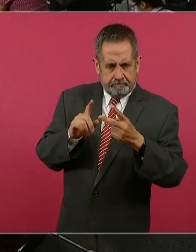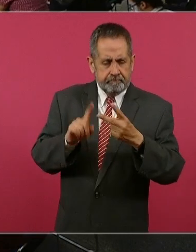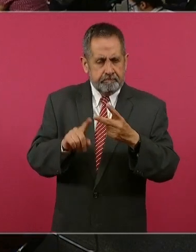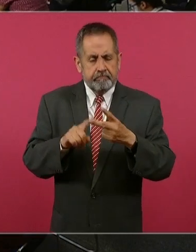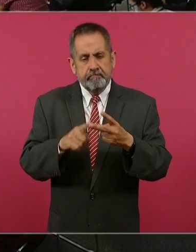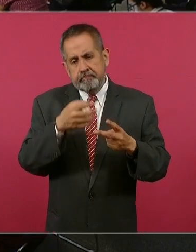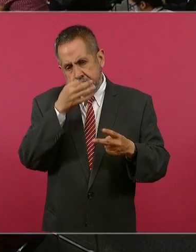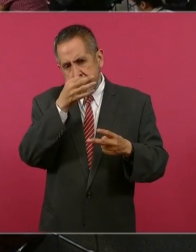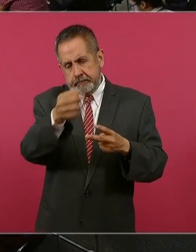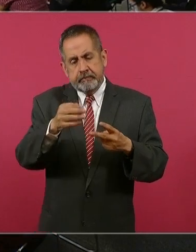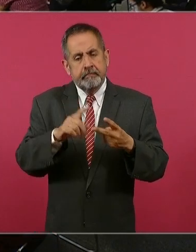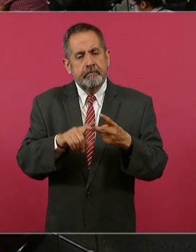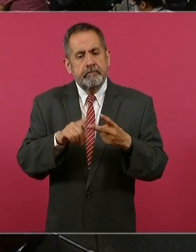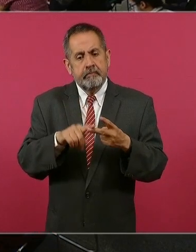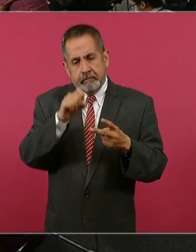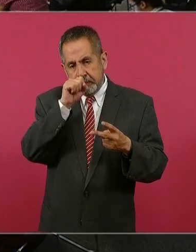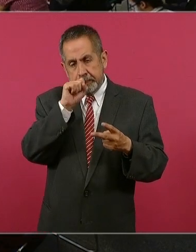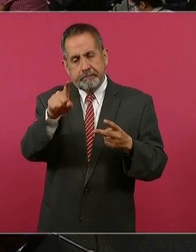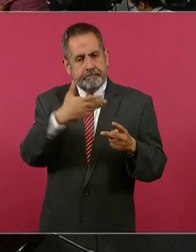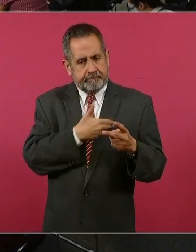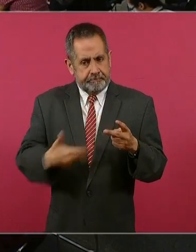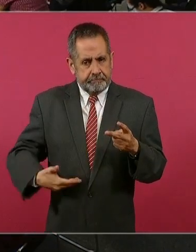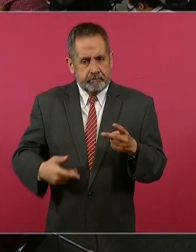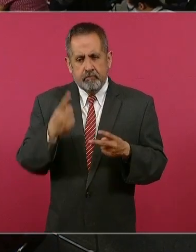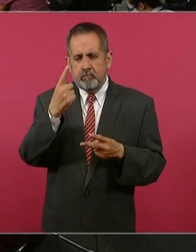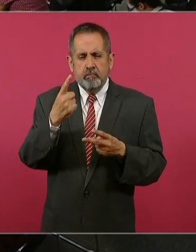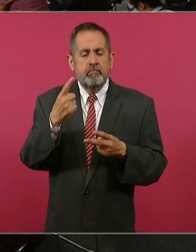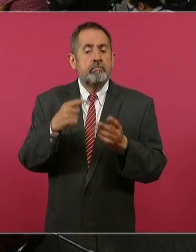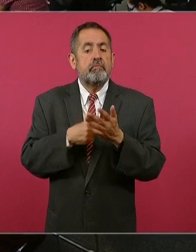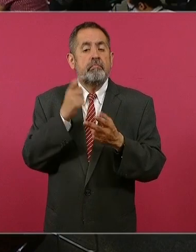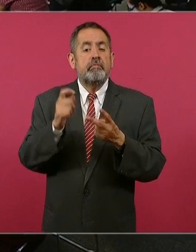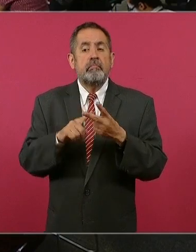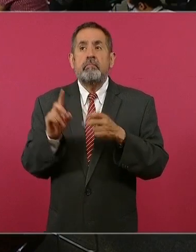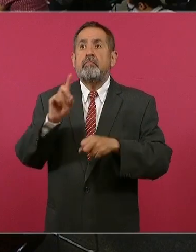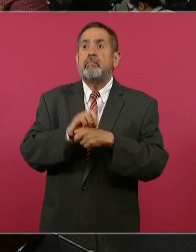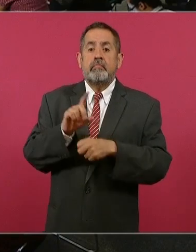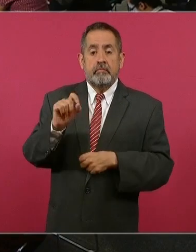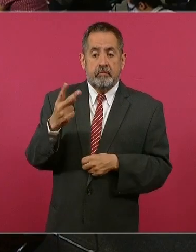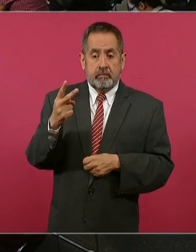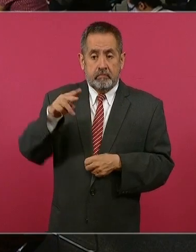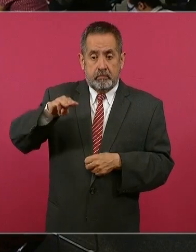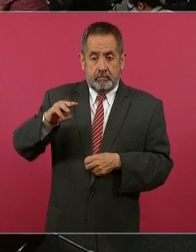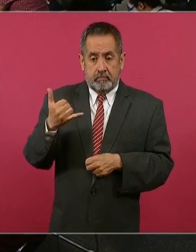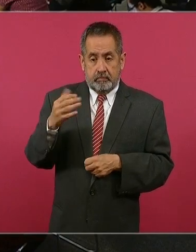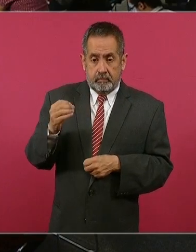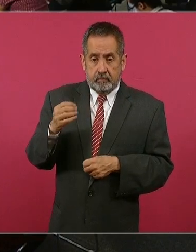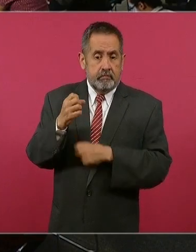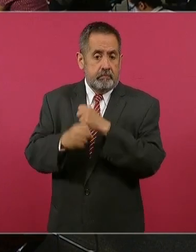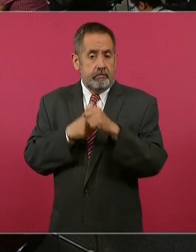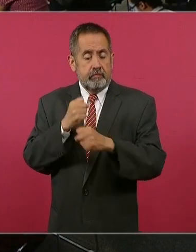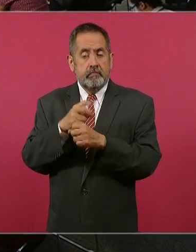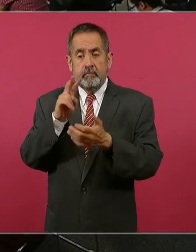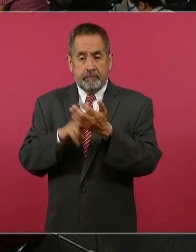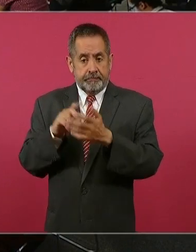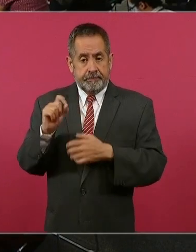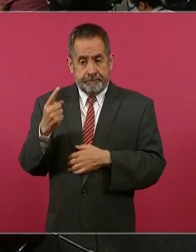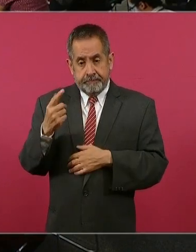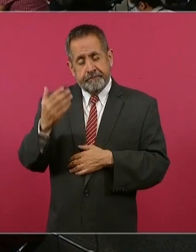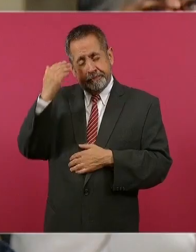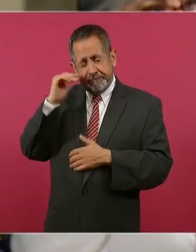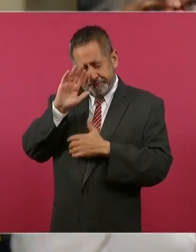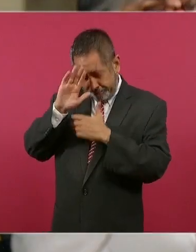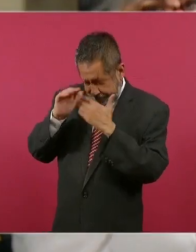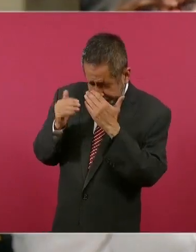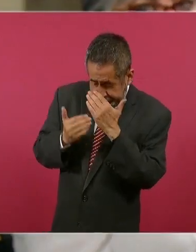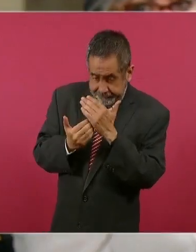compañeros, mencionarle también, señor presidente, un caso más, ya que el día 22 de mayo del año 2021, por la